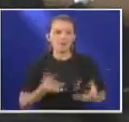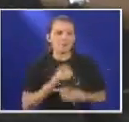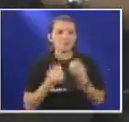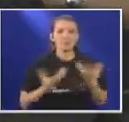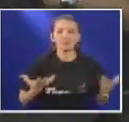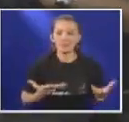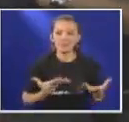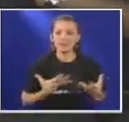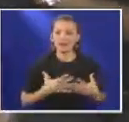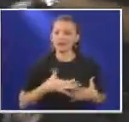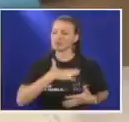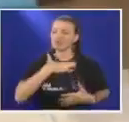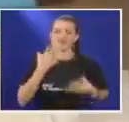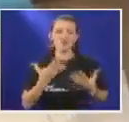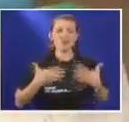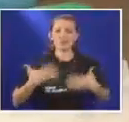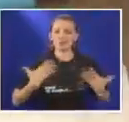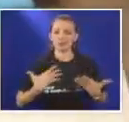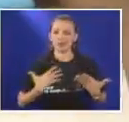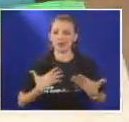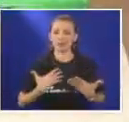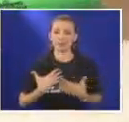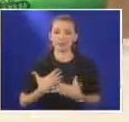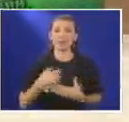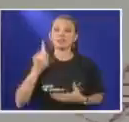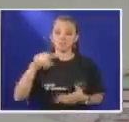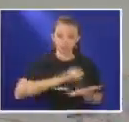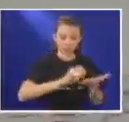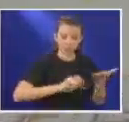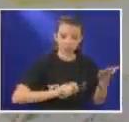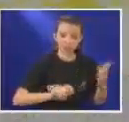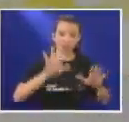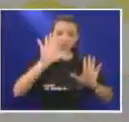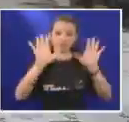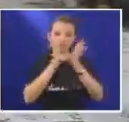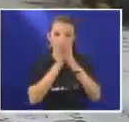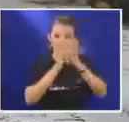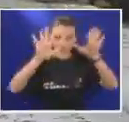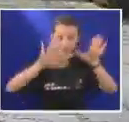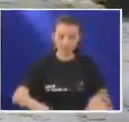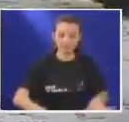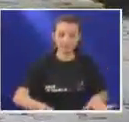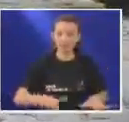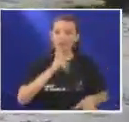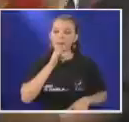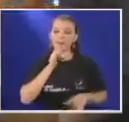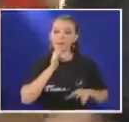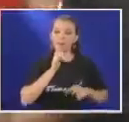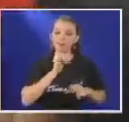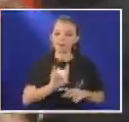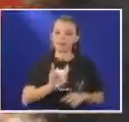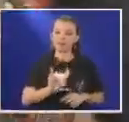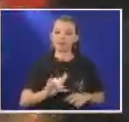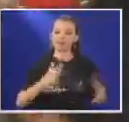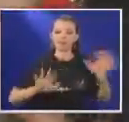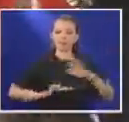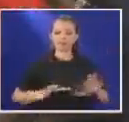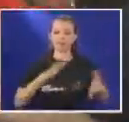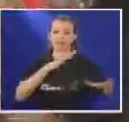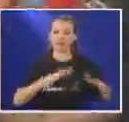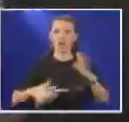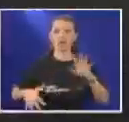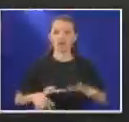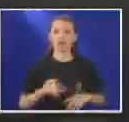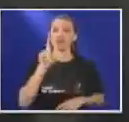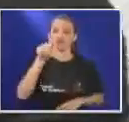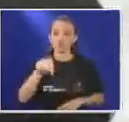conmovida a extremo. Por supuesto que entre marcadores, manos pintadas, mensajes de cariño, una samba improvisada por nuestros